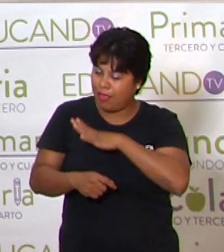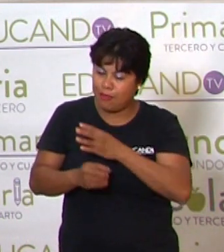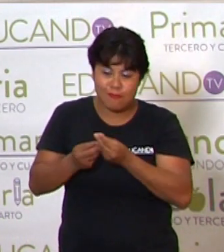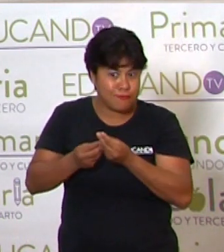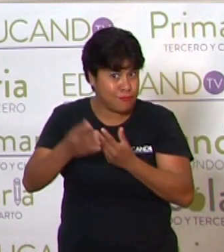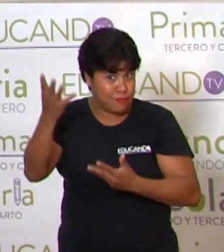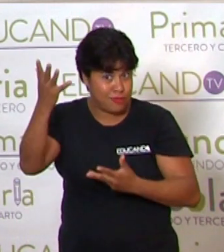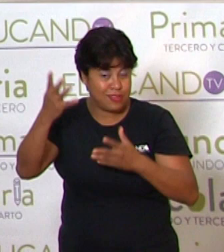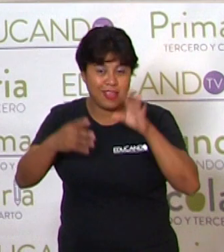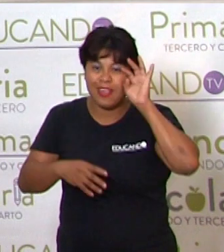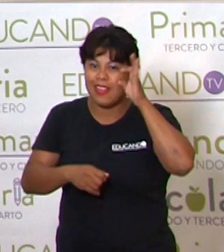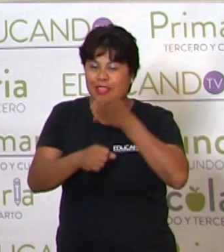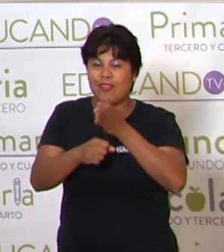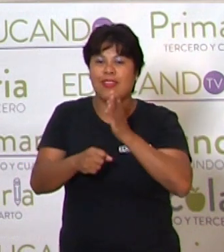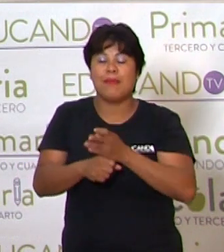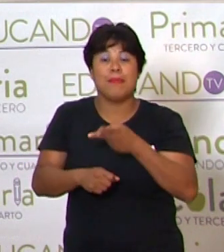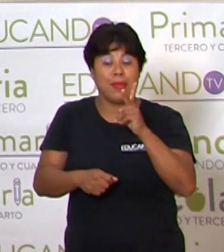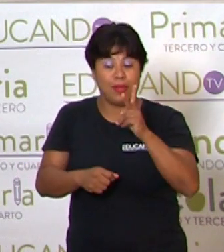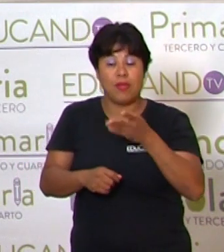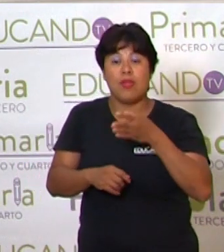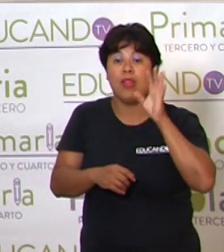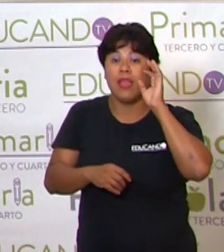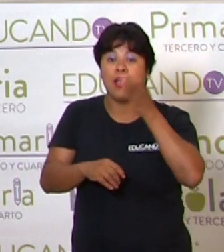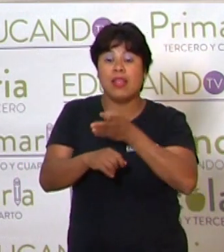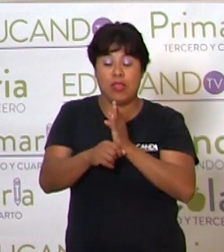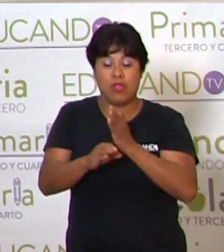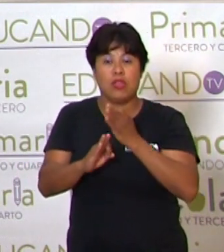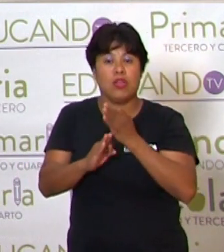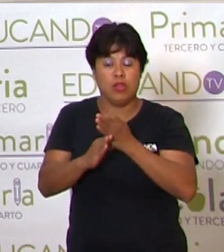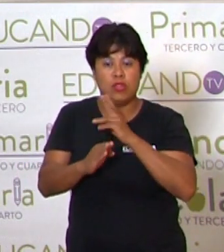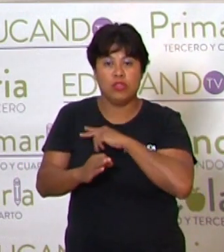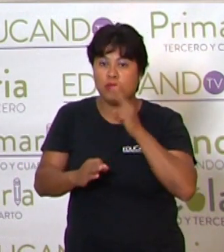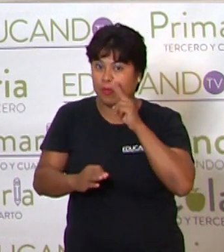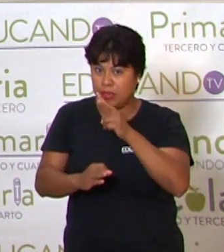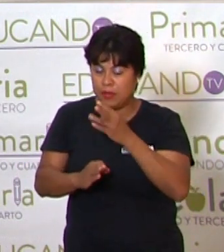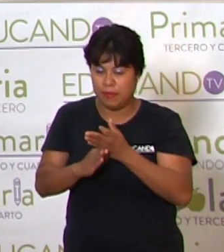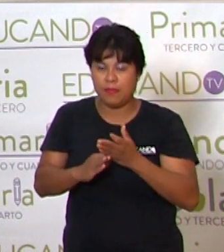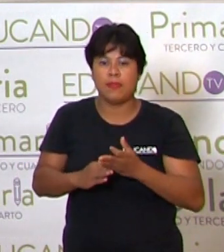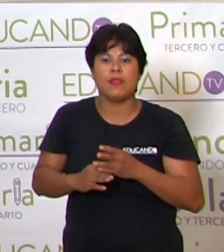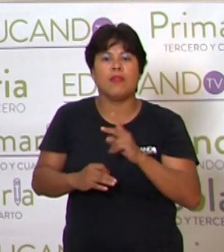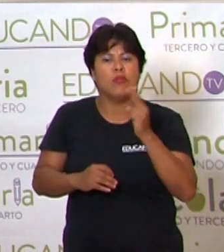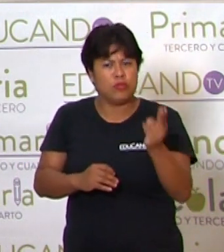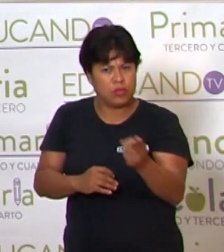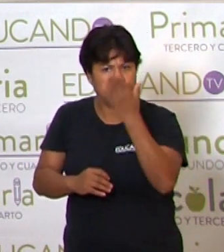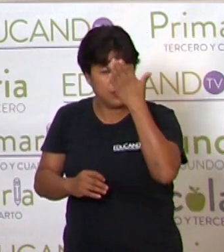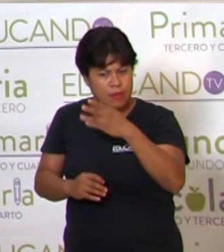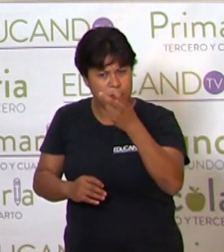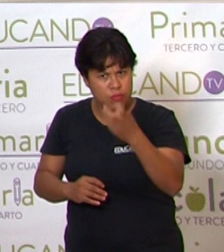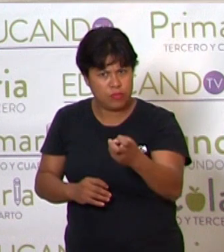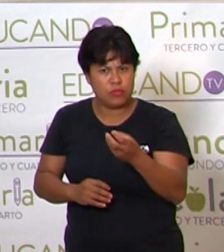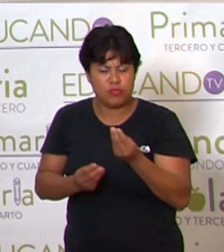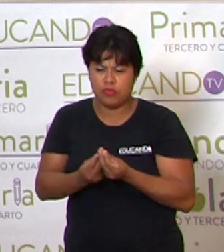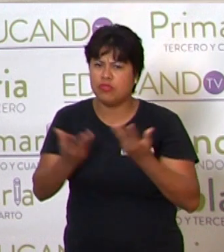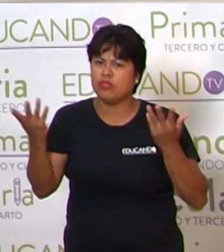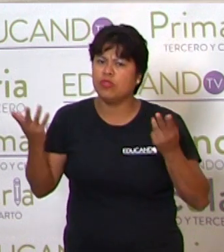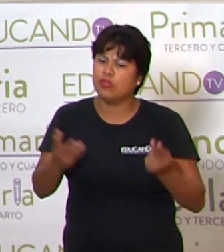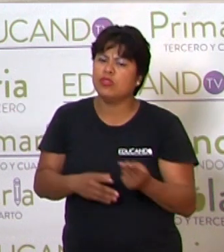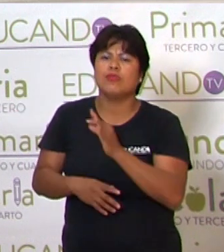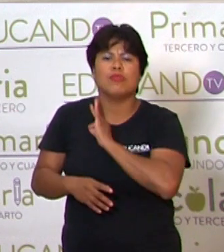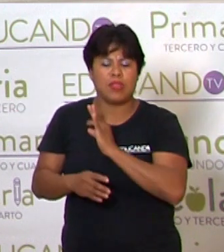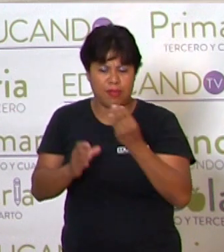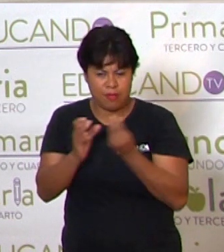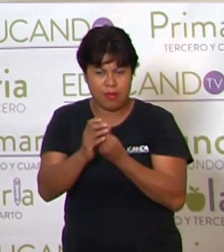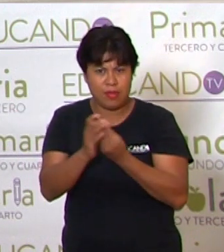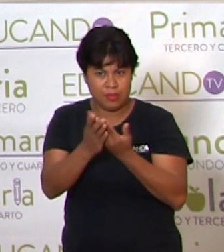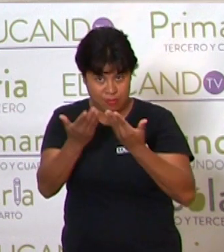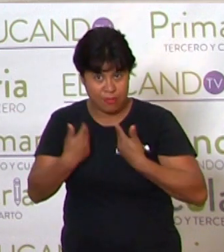ver mucha caricatura. Pero la caricatura que vamos a ver a continuación, pues ustedes saben mucho de ella. Ustedes me podrían dar